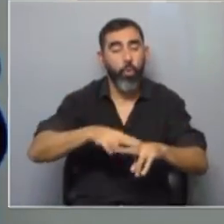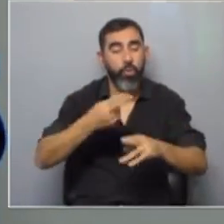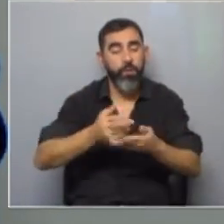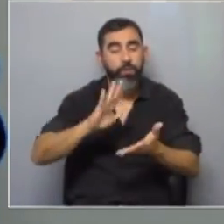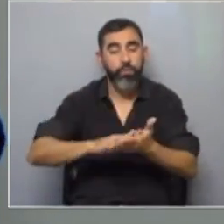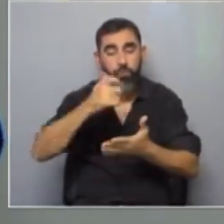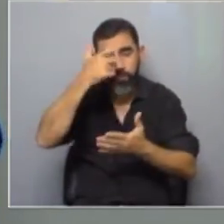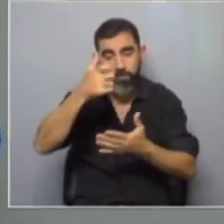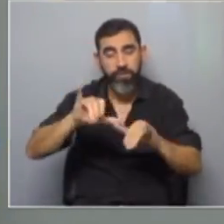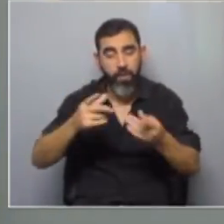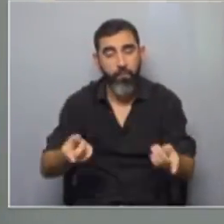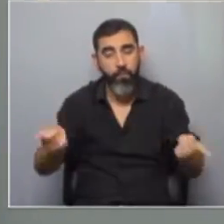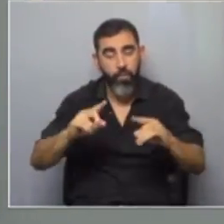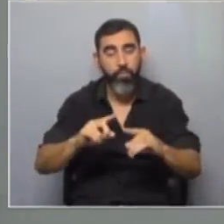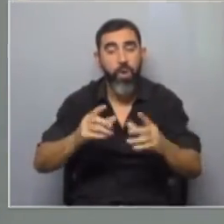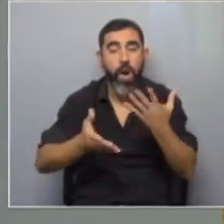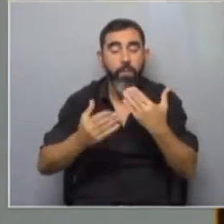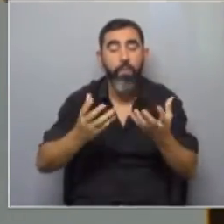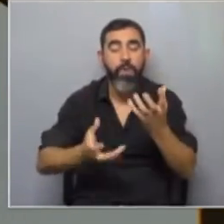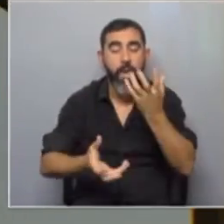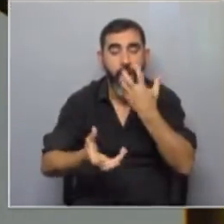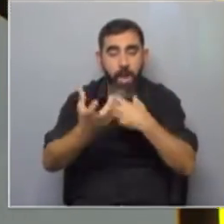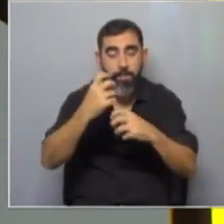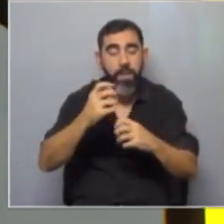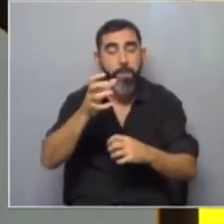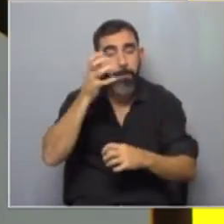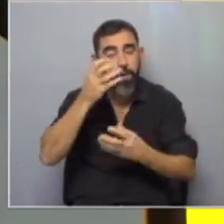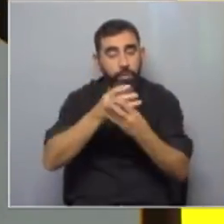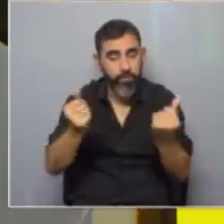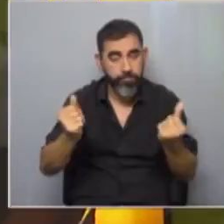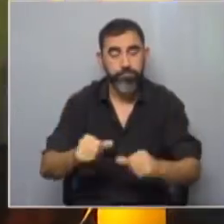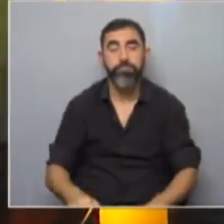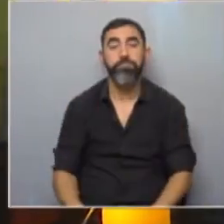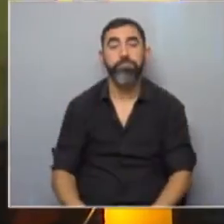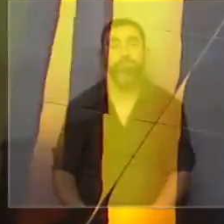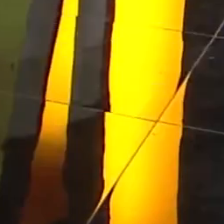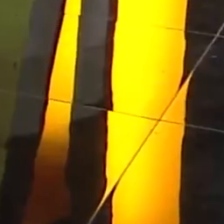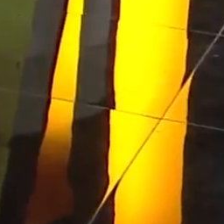Ciencia, a la vuelta vamos a hablar de fauna de nuestro país en peligro de extinción. No se vayan.